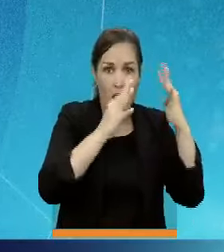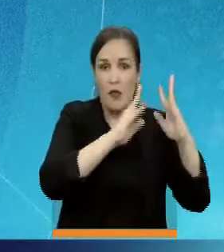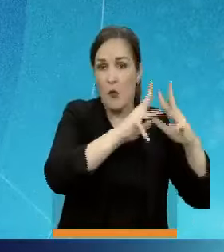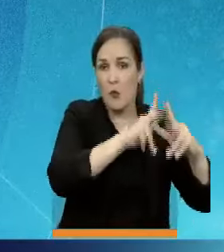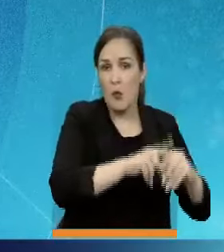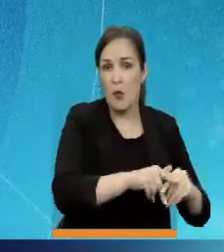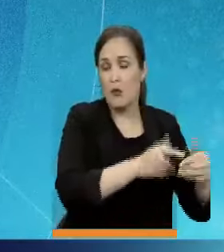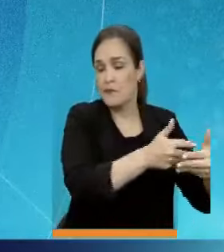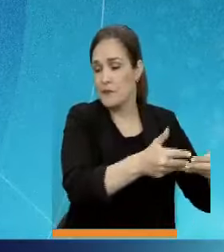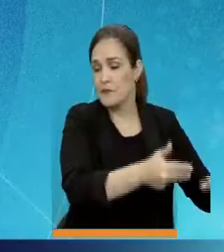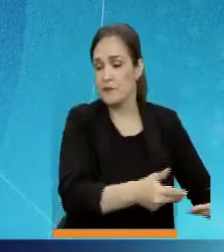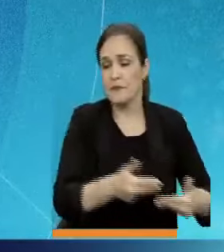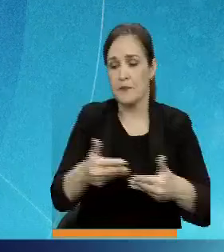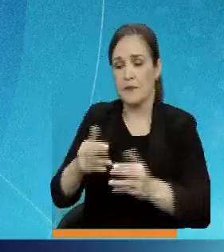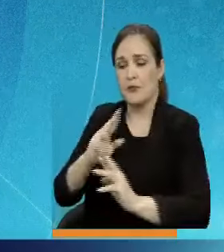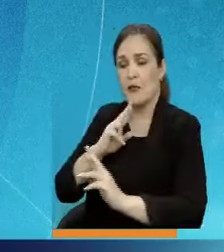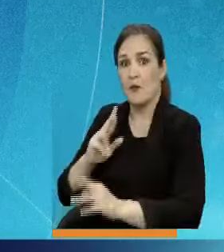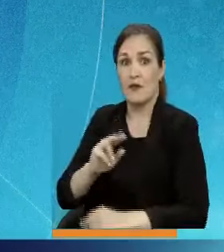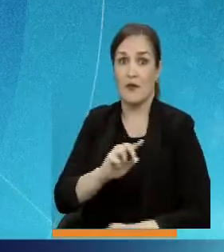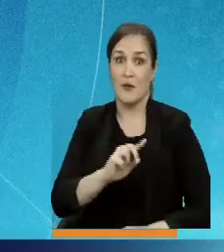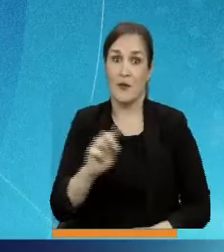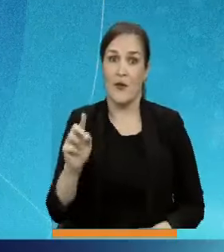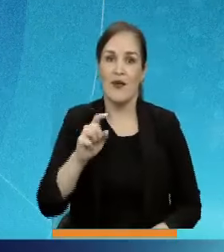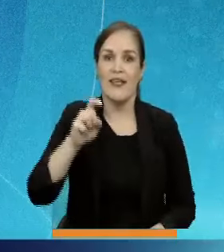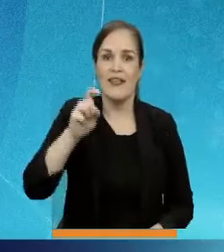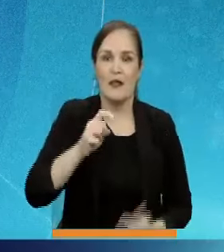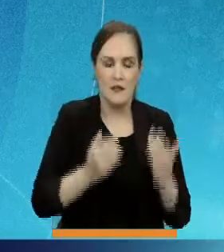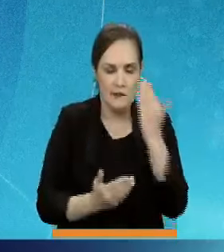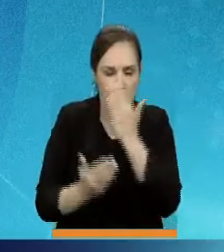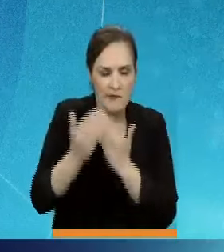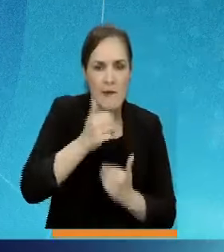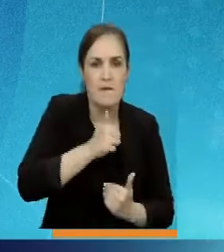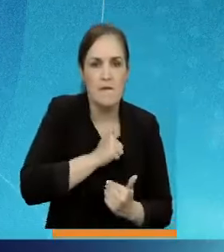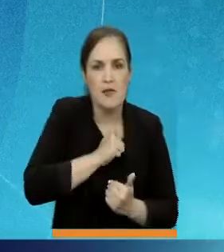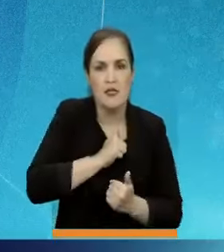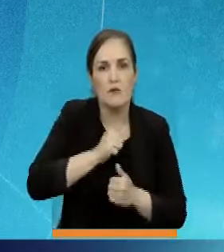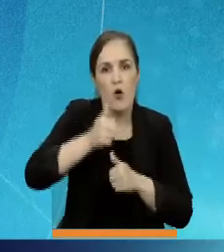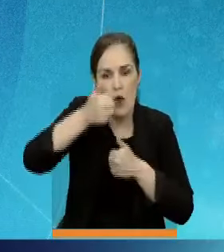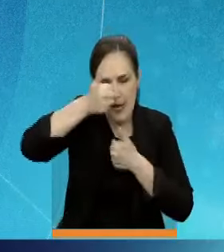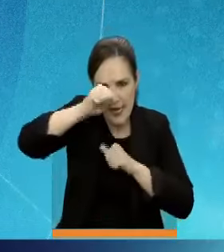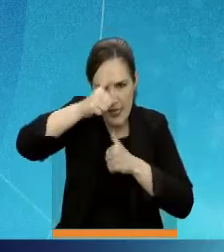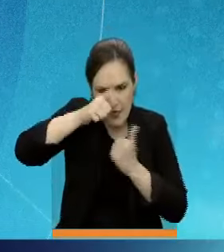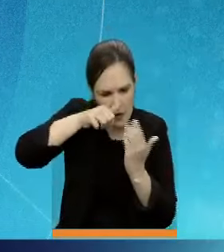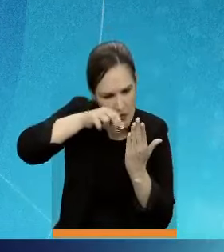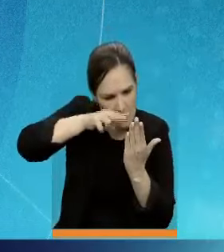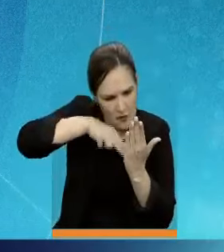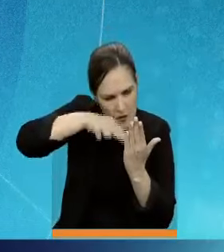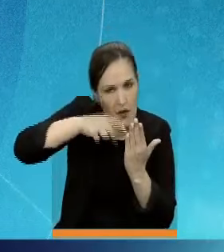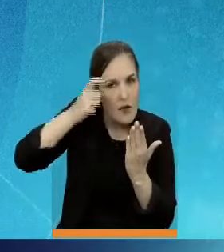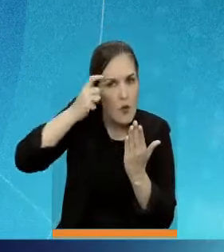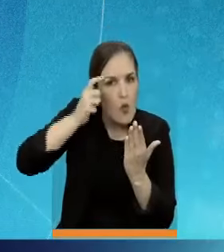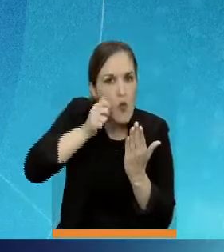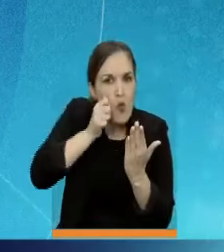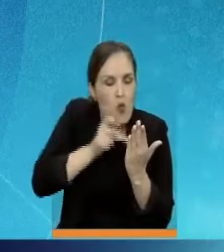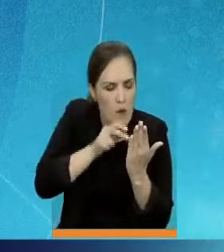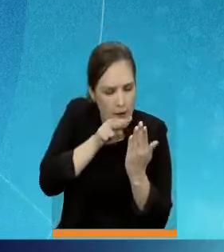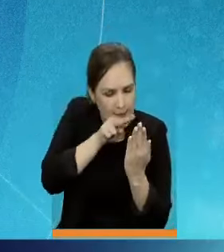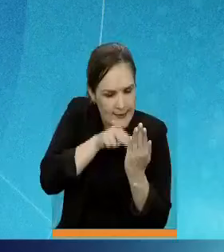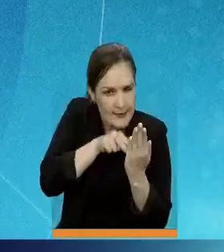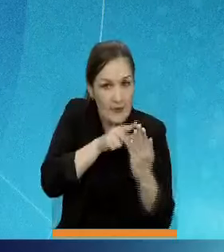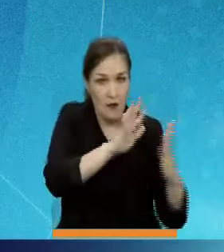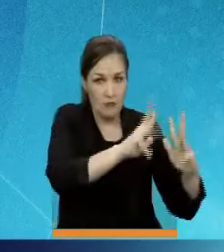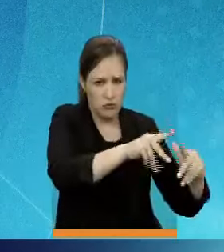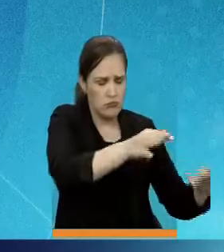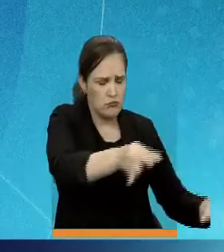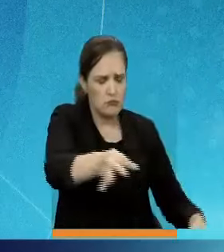inteligencia artificial. Esos necesitan criterio, la inteligencia humana, el conocimiento